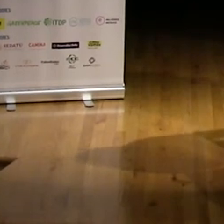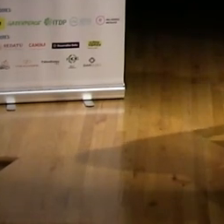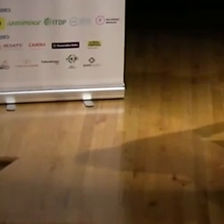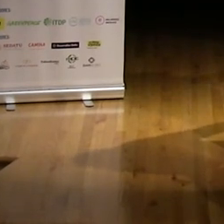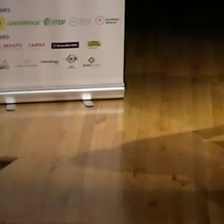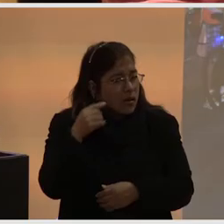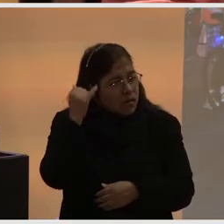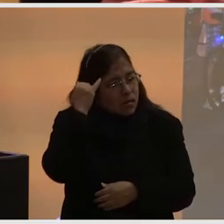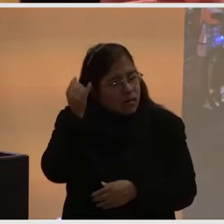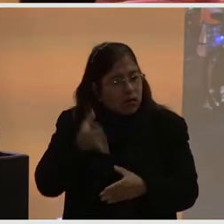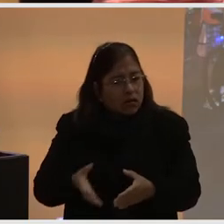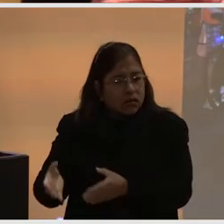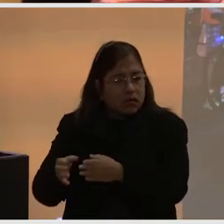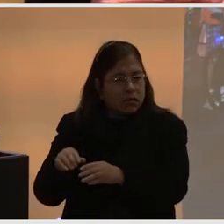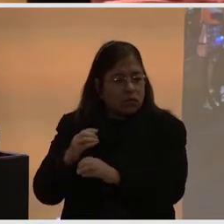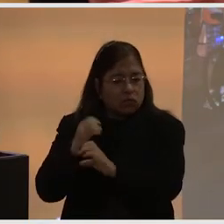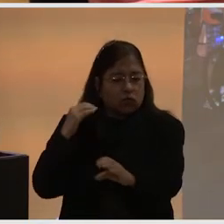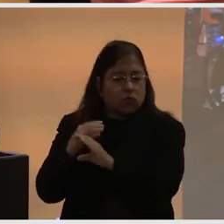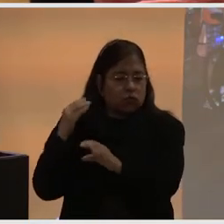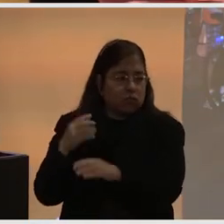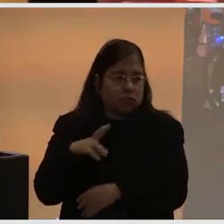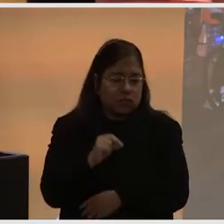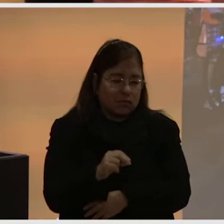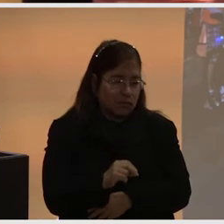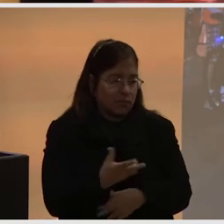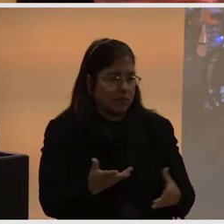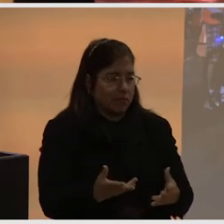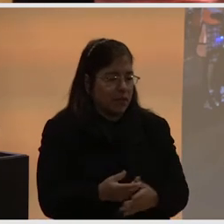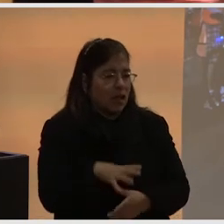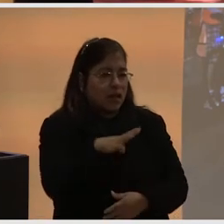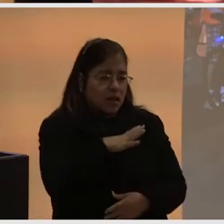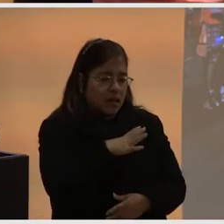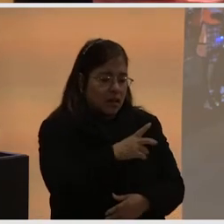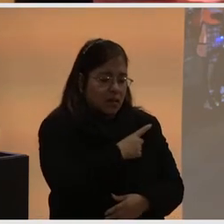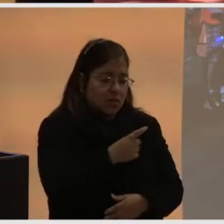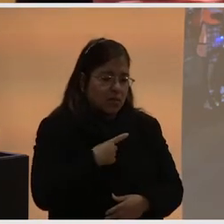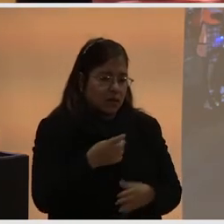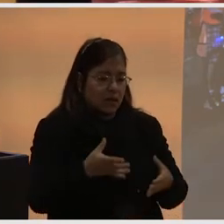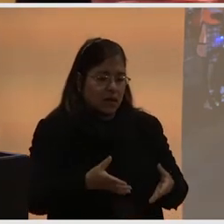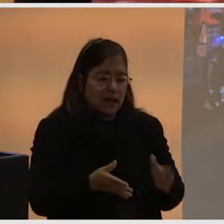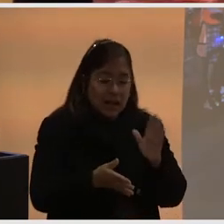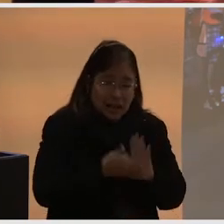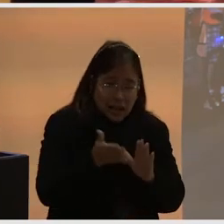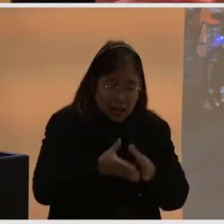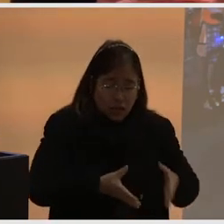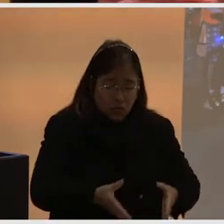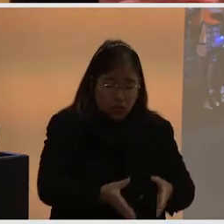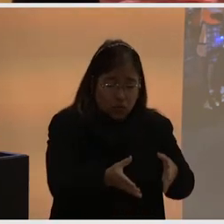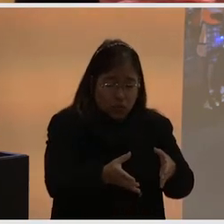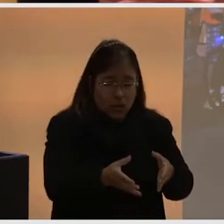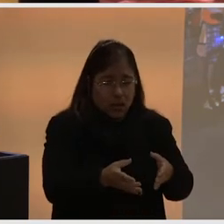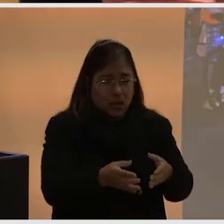la urgencia que tenemos de que existe sin frizz infraestructura el municipio de monterrey anunció hace una semana